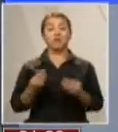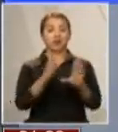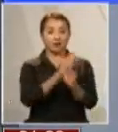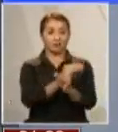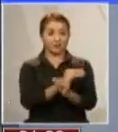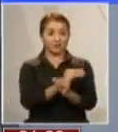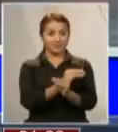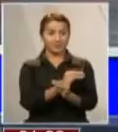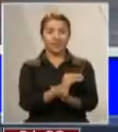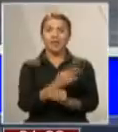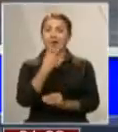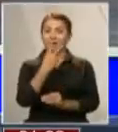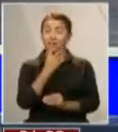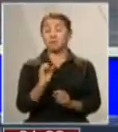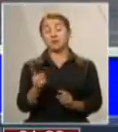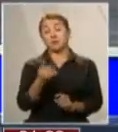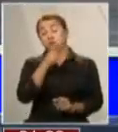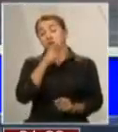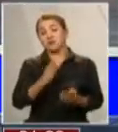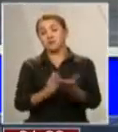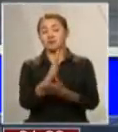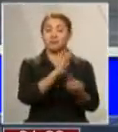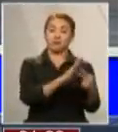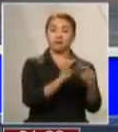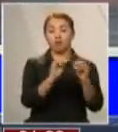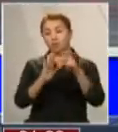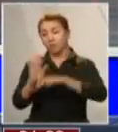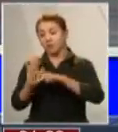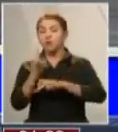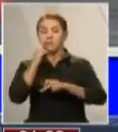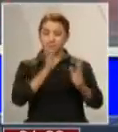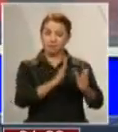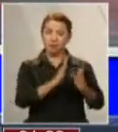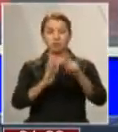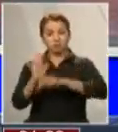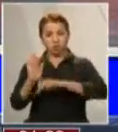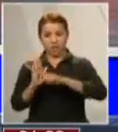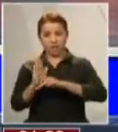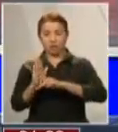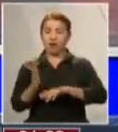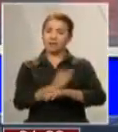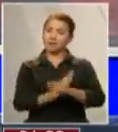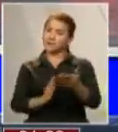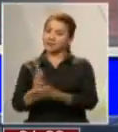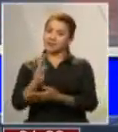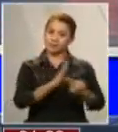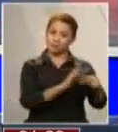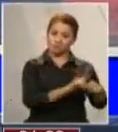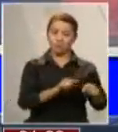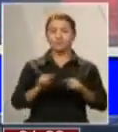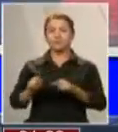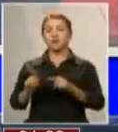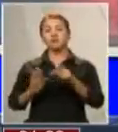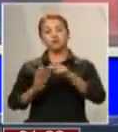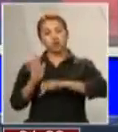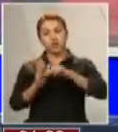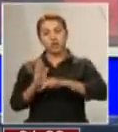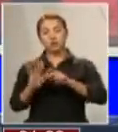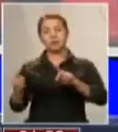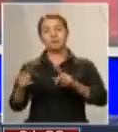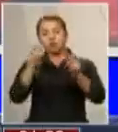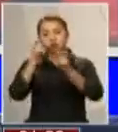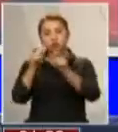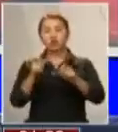noches. A ver, yo no sé si vamos primero a la polémica o vamos al proyecto, pero vamos primero al proyecto antes de entrar en la polémica. Lo que se establece es un control